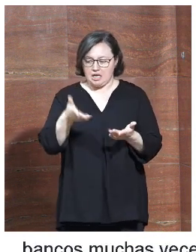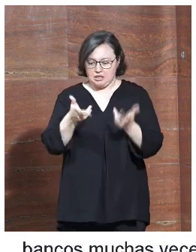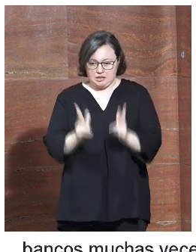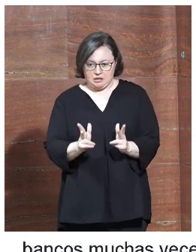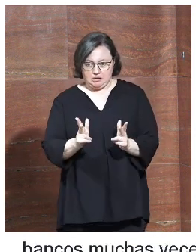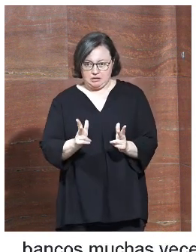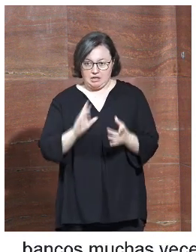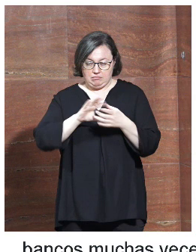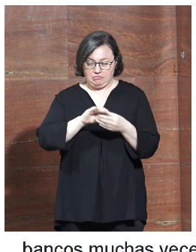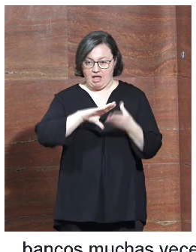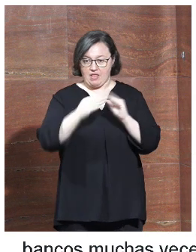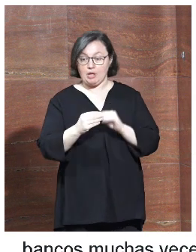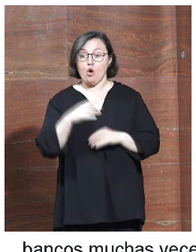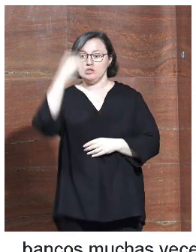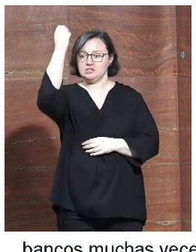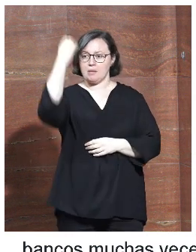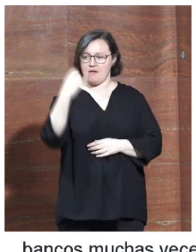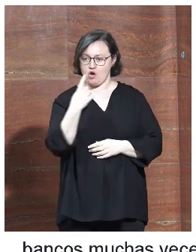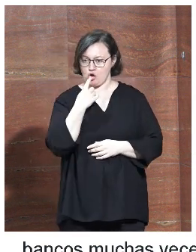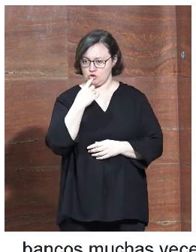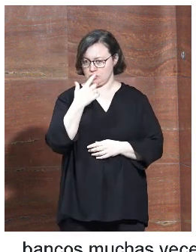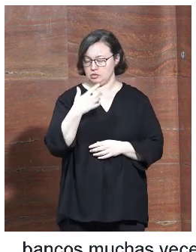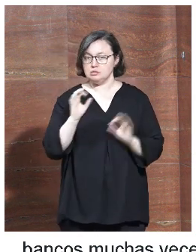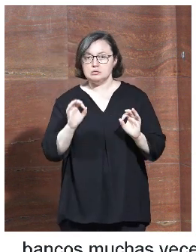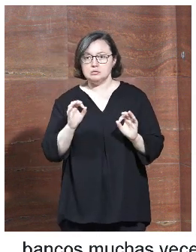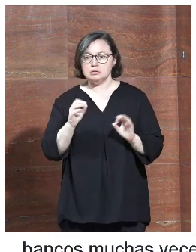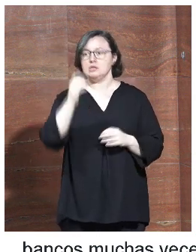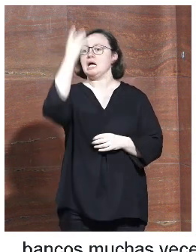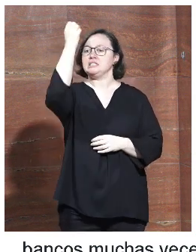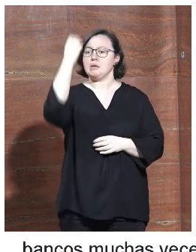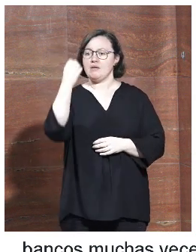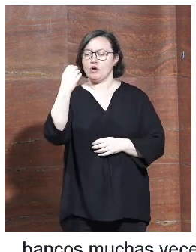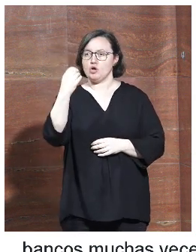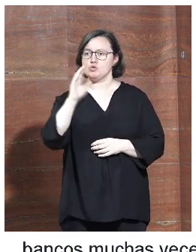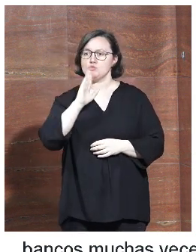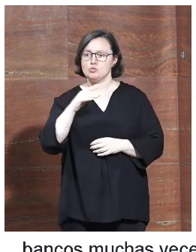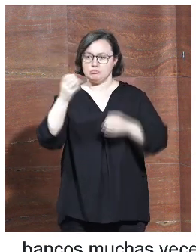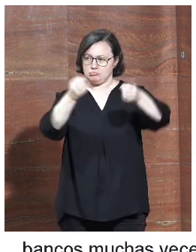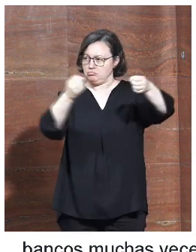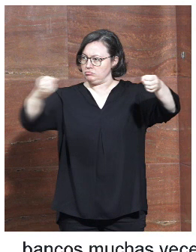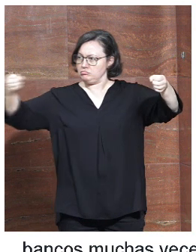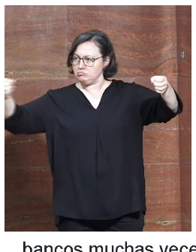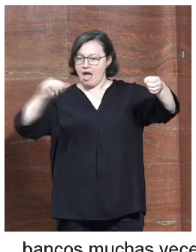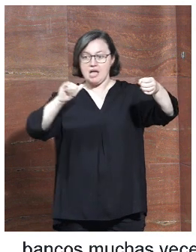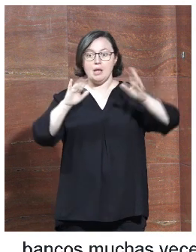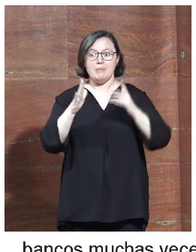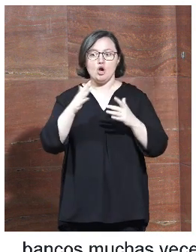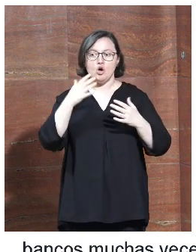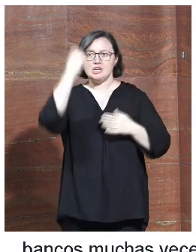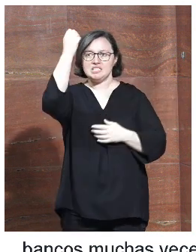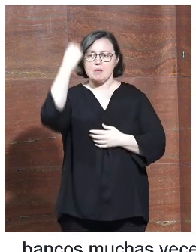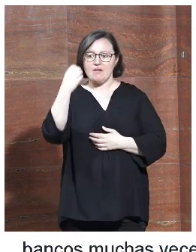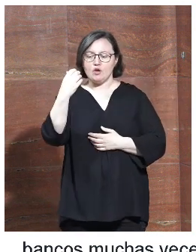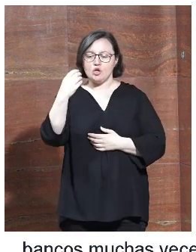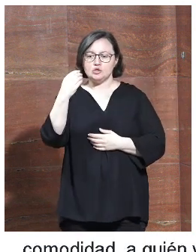O, por ejemplo, los semáforos. Los semáforos están muy bien distribuidos, pero son semáforos que